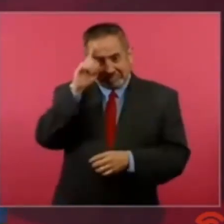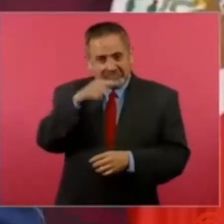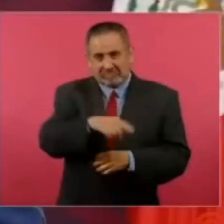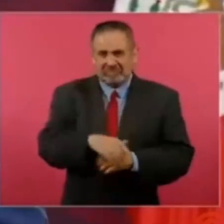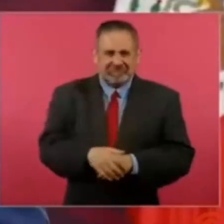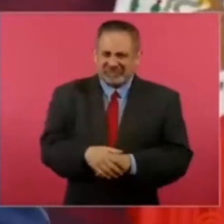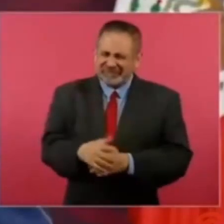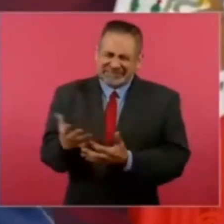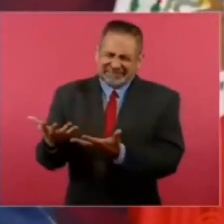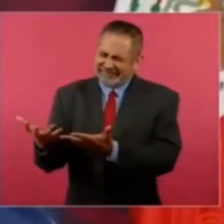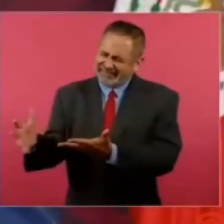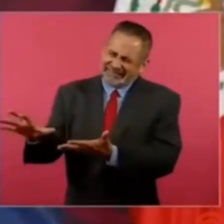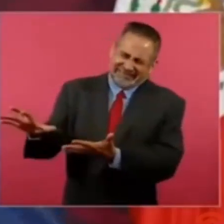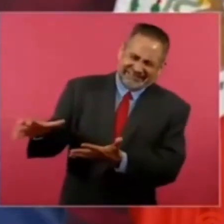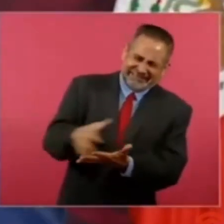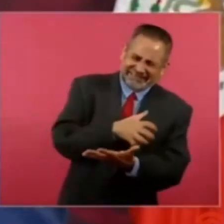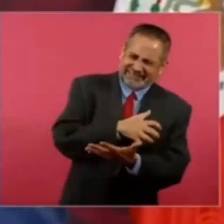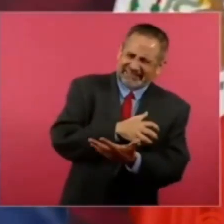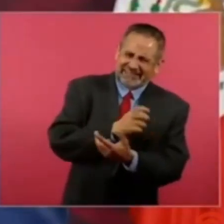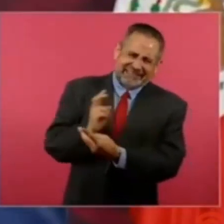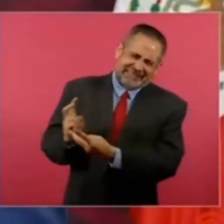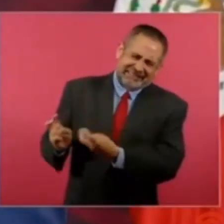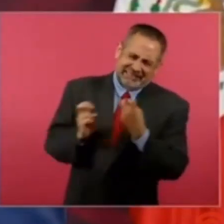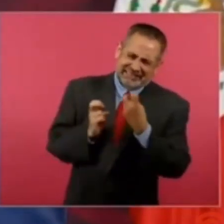a manos llenas.